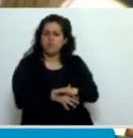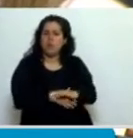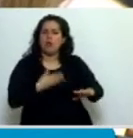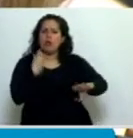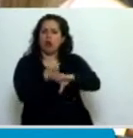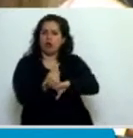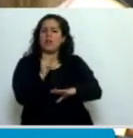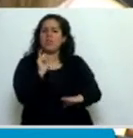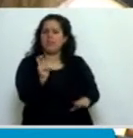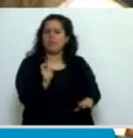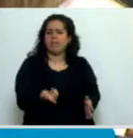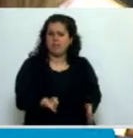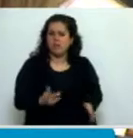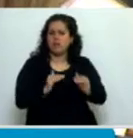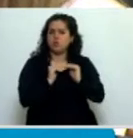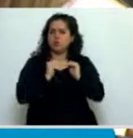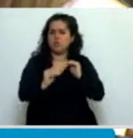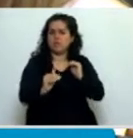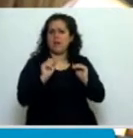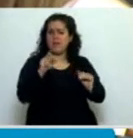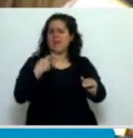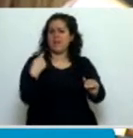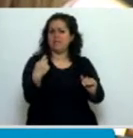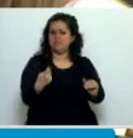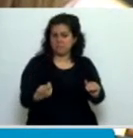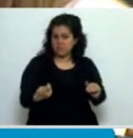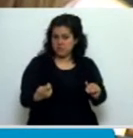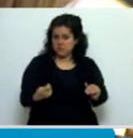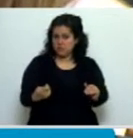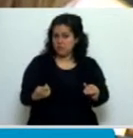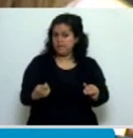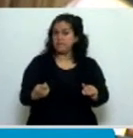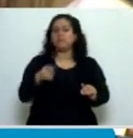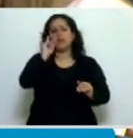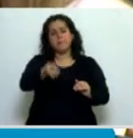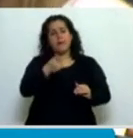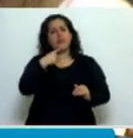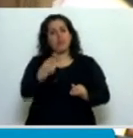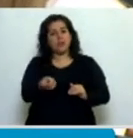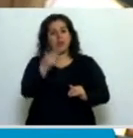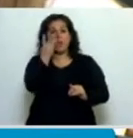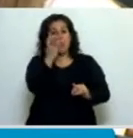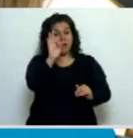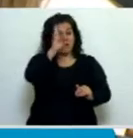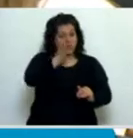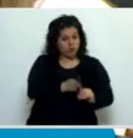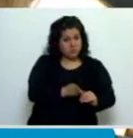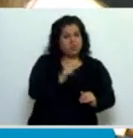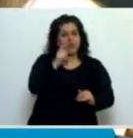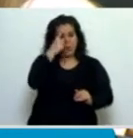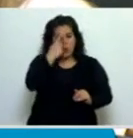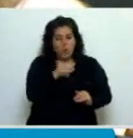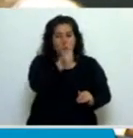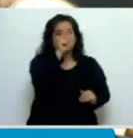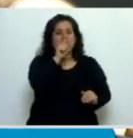gestión del Fondo de Garantía y Sustentabilidad del ANSES. A título de ejemplo menciona que solo el 40% de los juicios